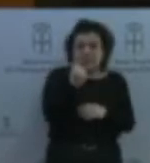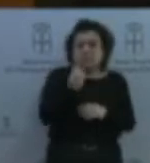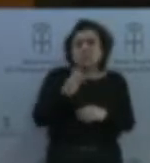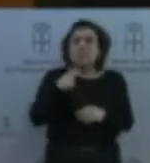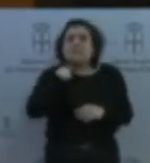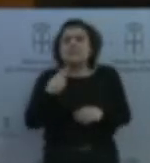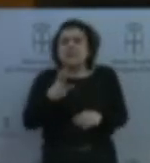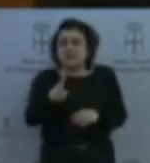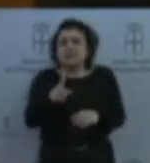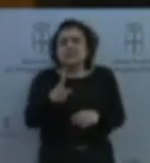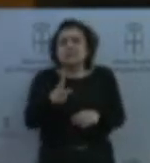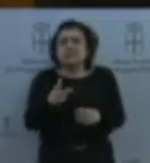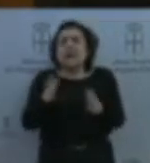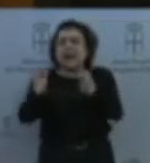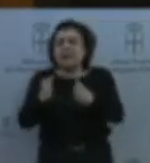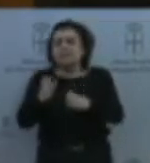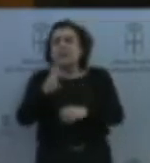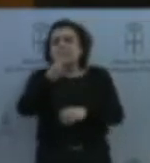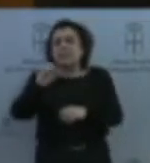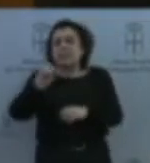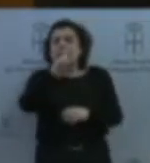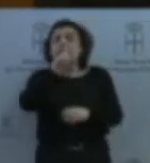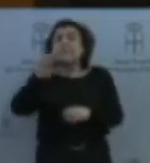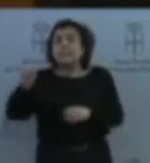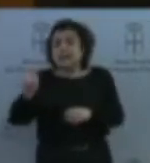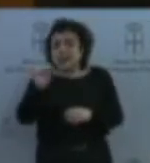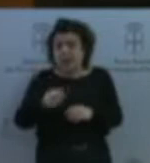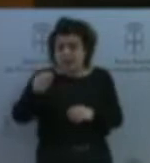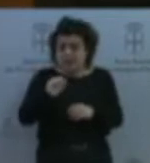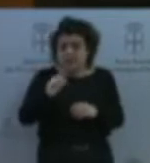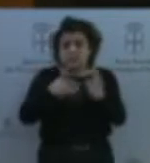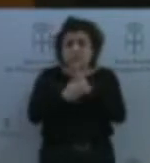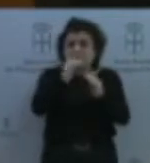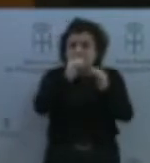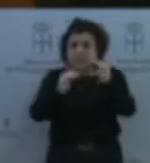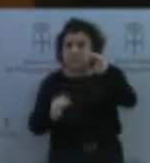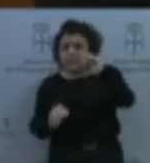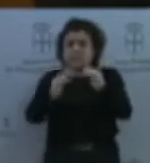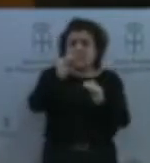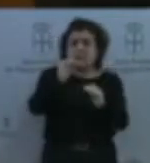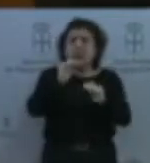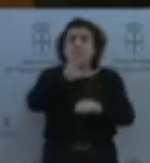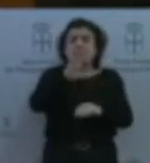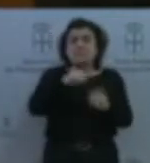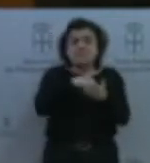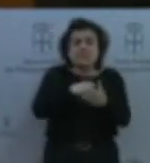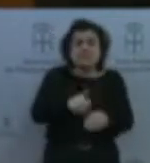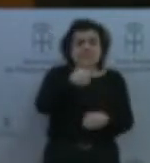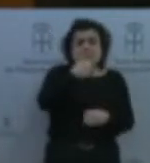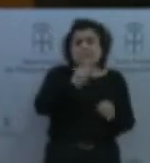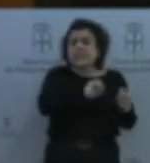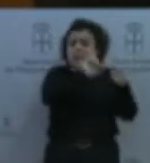desigualdades multiplicábanse y los estados más débiles perdían la capacidad de proteger a segmentos grandes de la ciudadanía que pasaban a